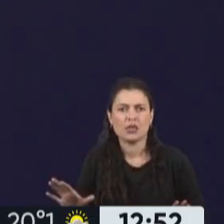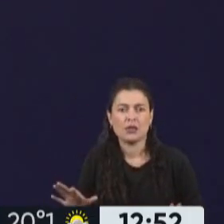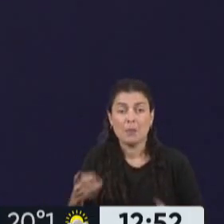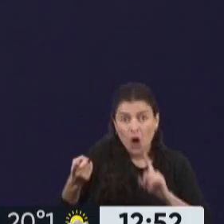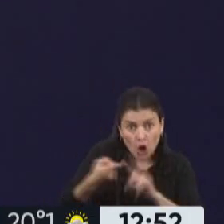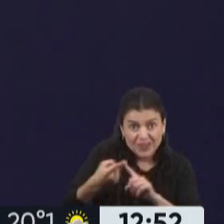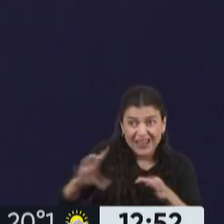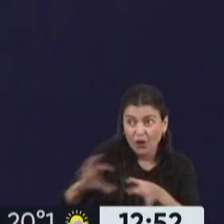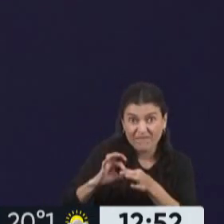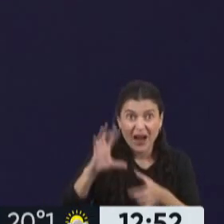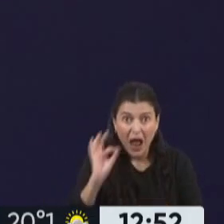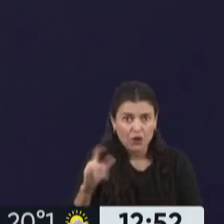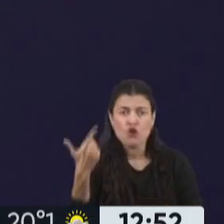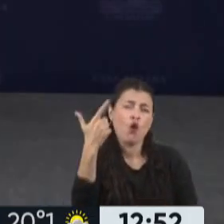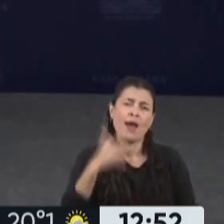¿qué va a ser?